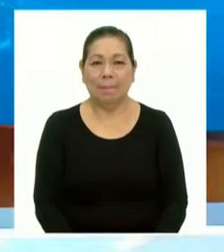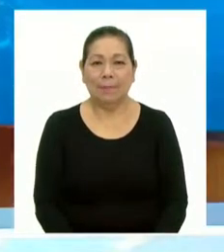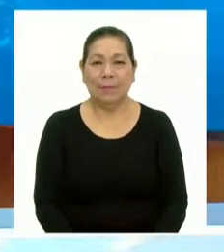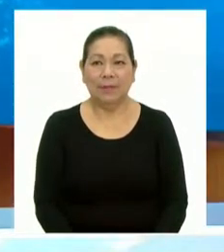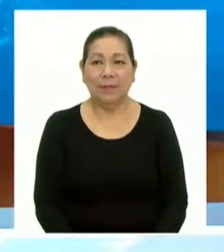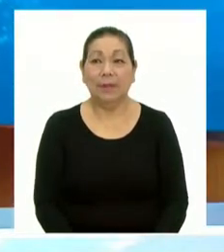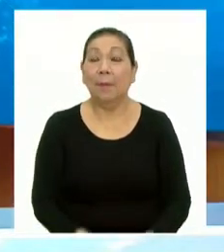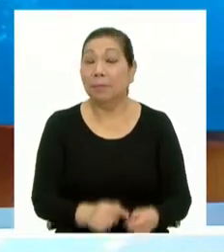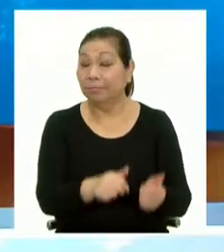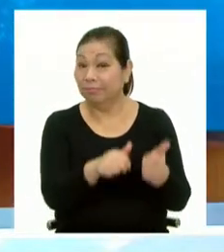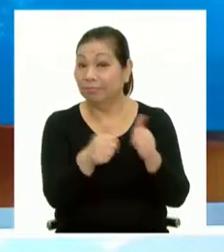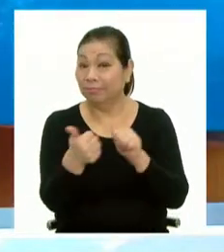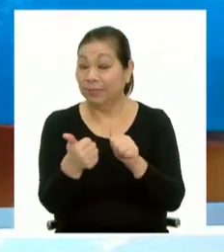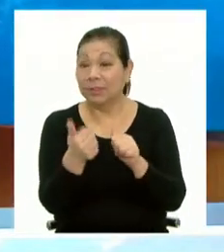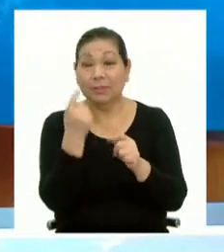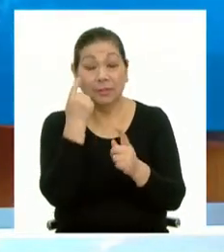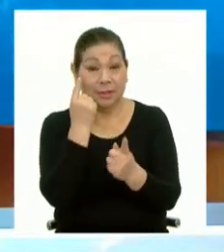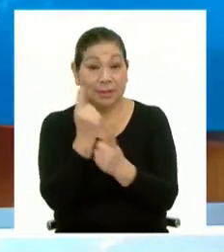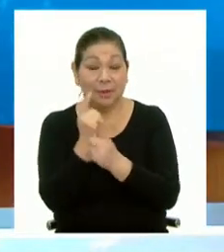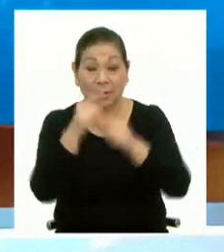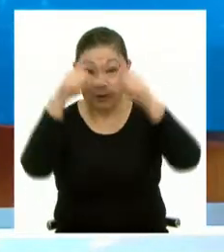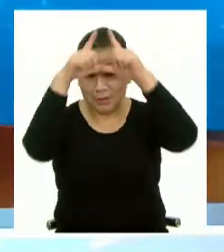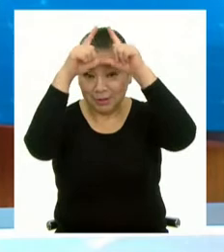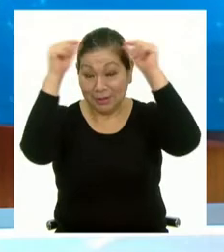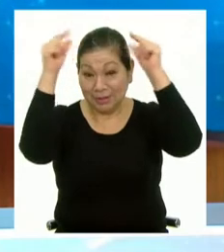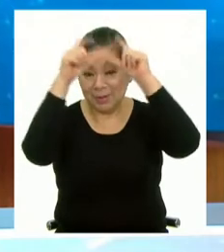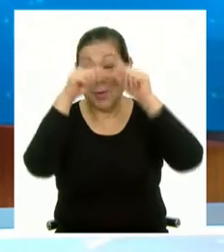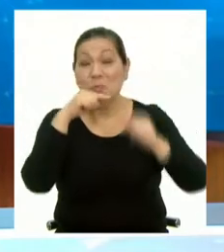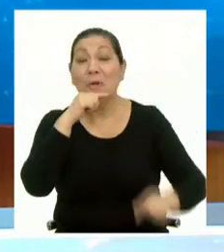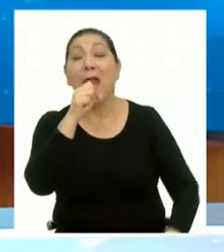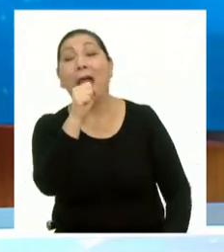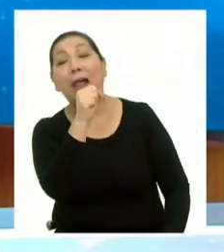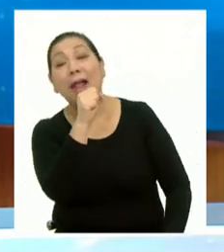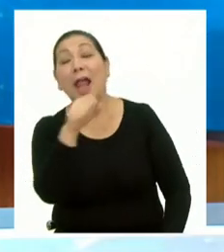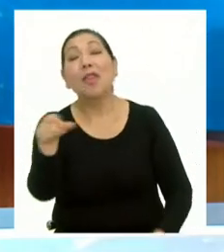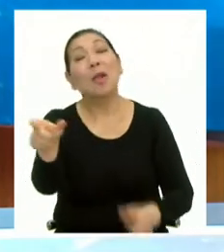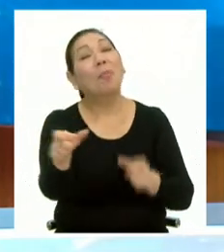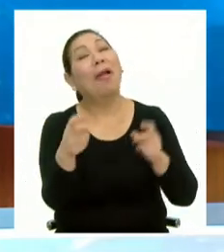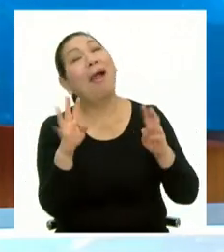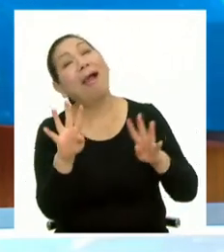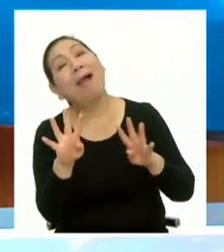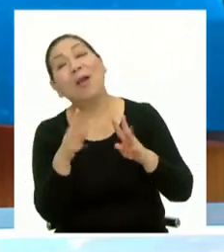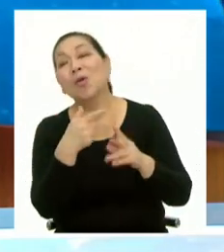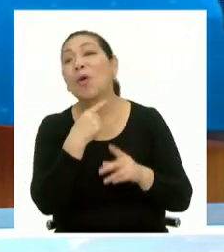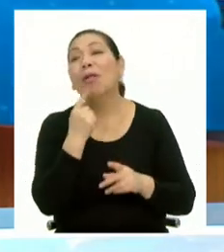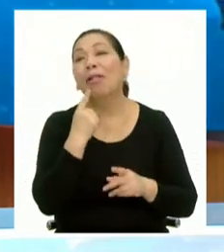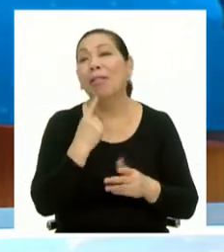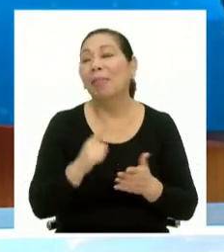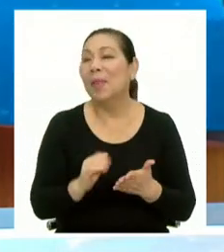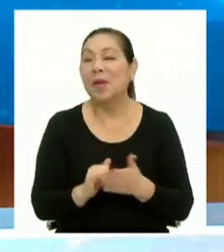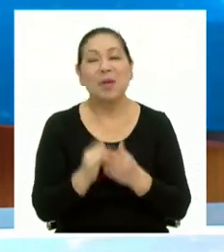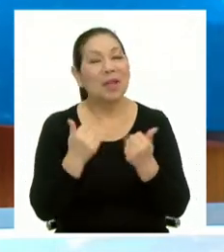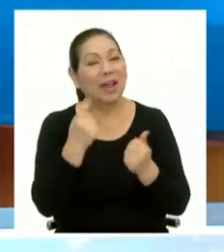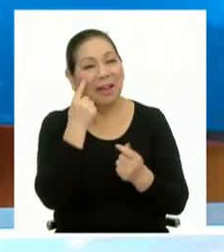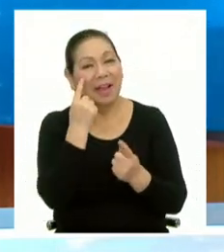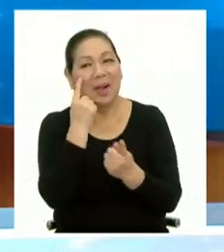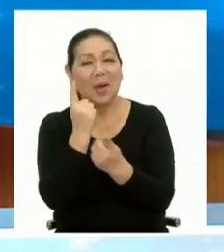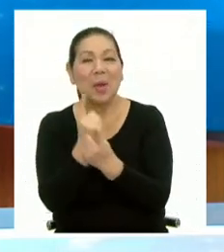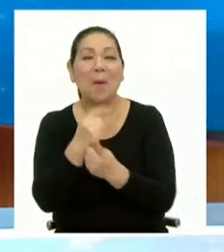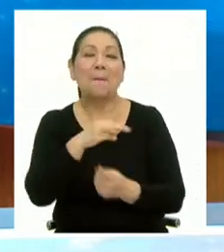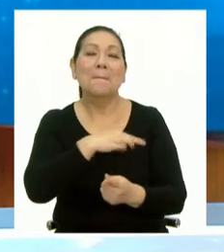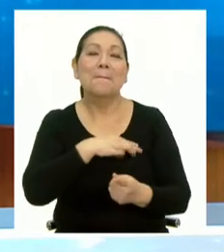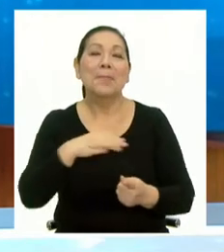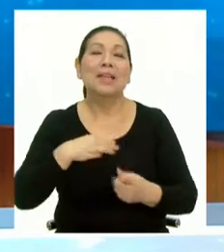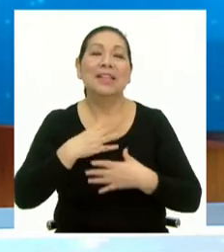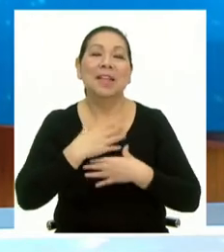Y en el siguiente informe vamos a conocer a la enfermera que canta para vacunar a la población contra la COVID-19. Su labor ha sido reconocida por el